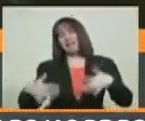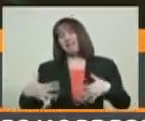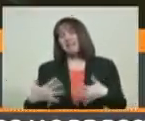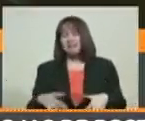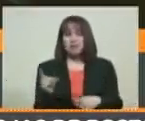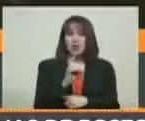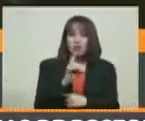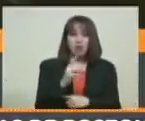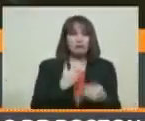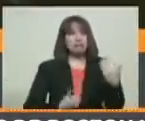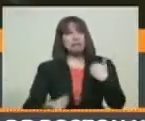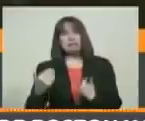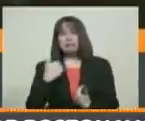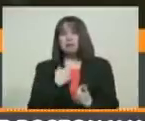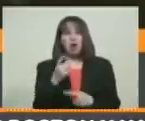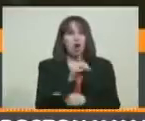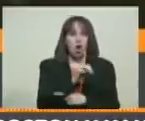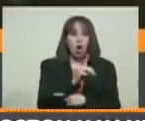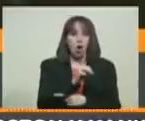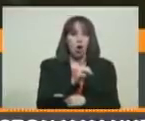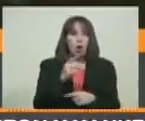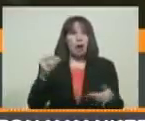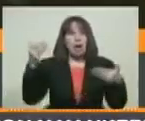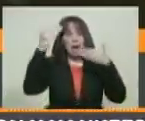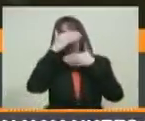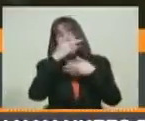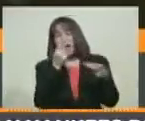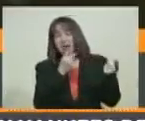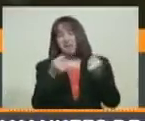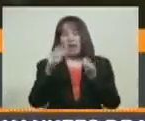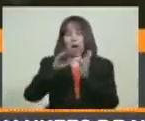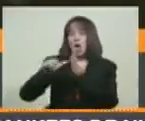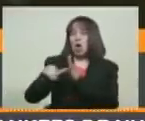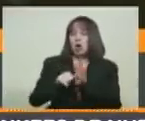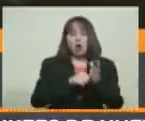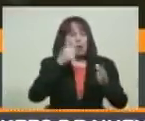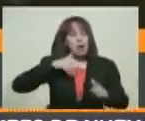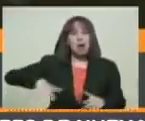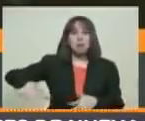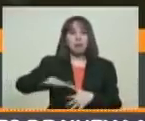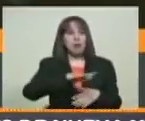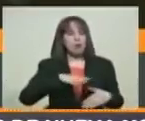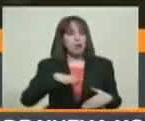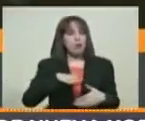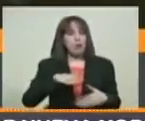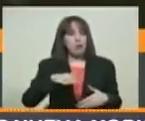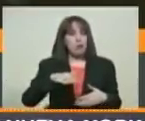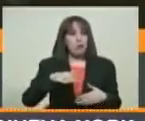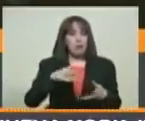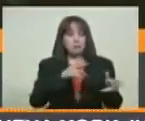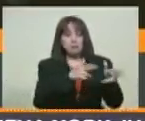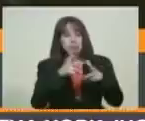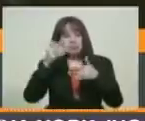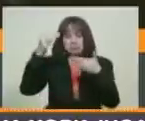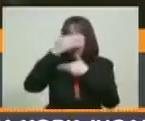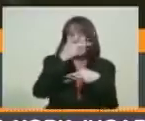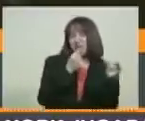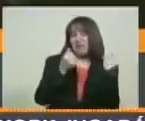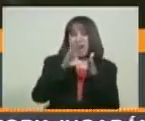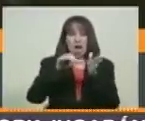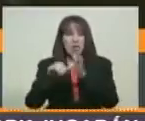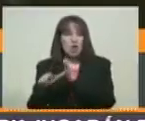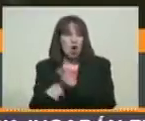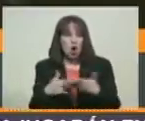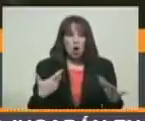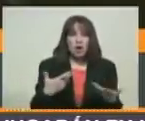el pueblo al servicio de las mafias que lo roban. Mafias bachaqueras, mafias